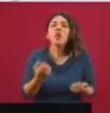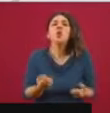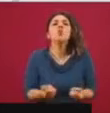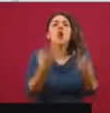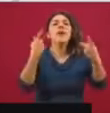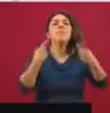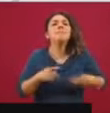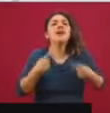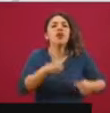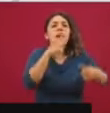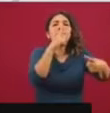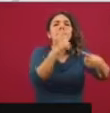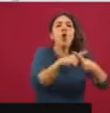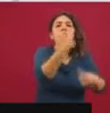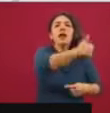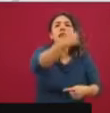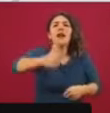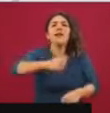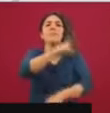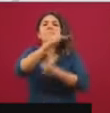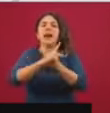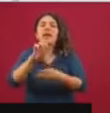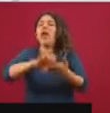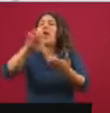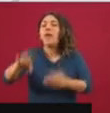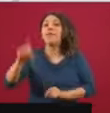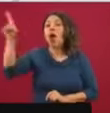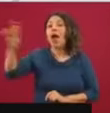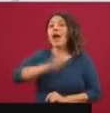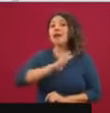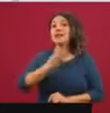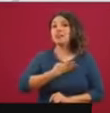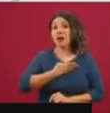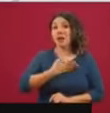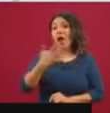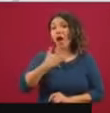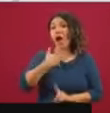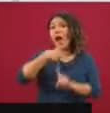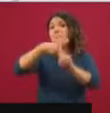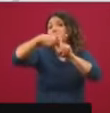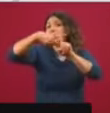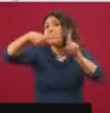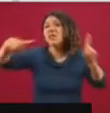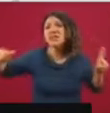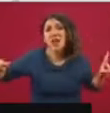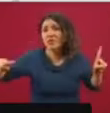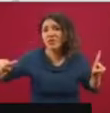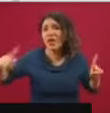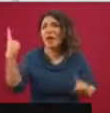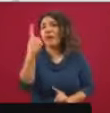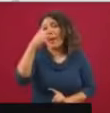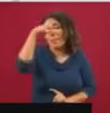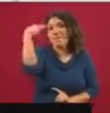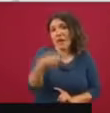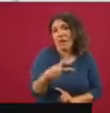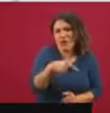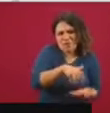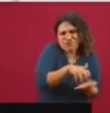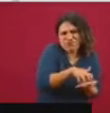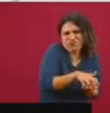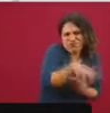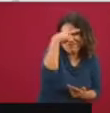de cada país por ejemplo españa tiene la mitad términos gruesos de la población mexicana